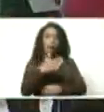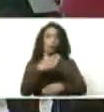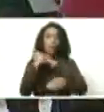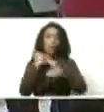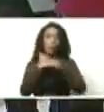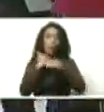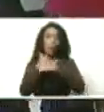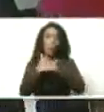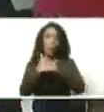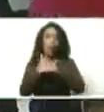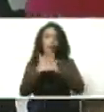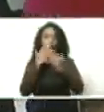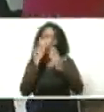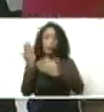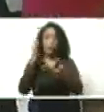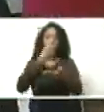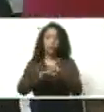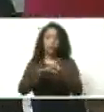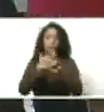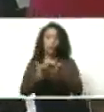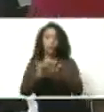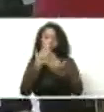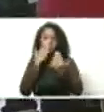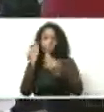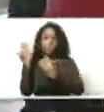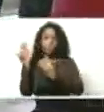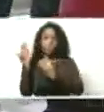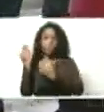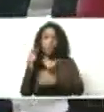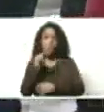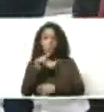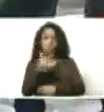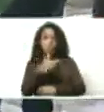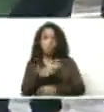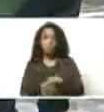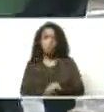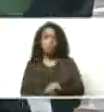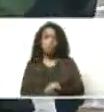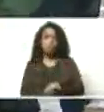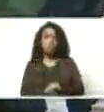es frito es aquí bien sabroso se evita que te parece